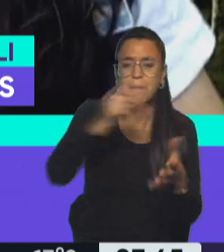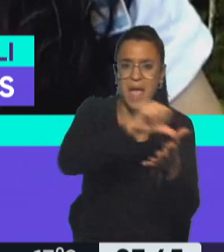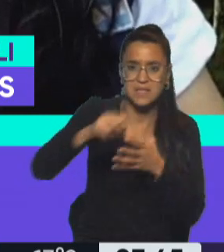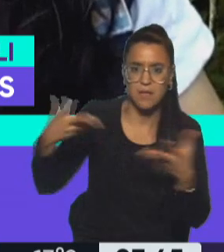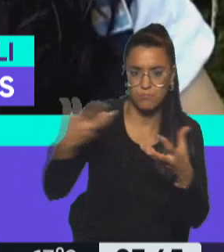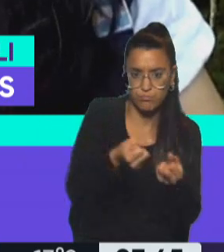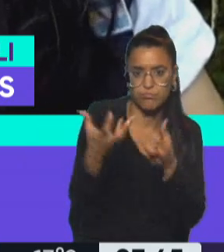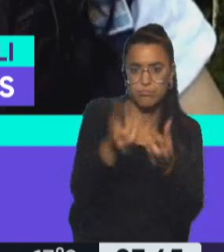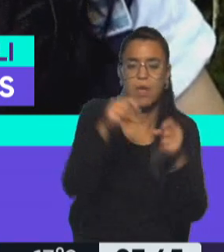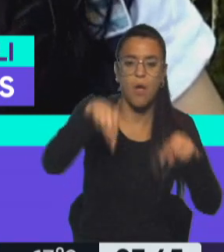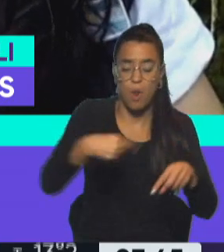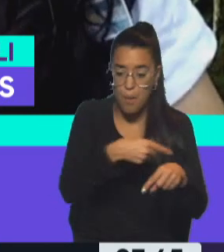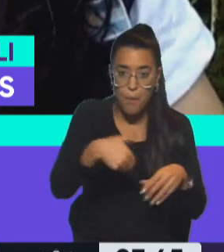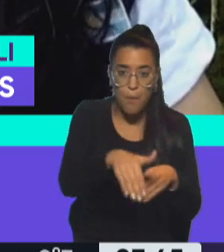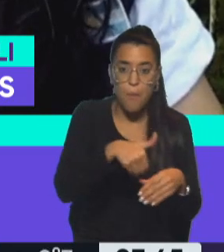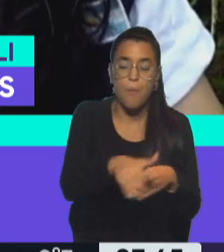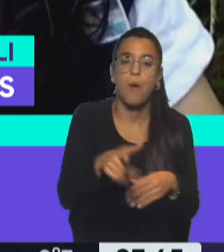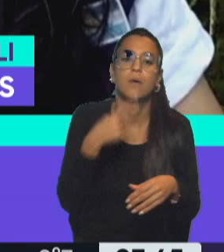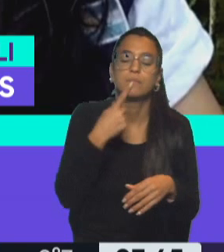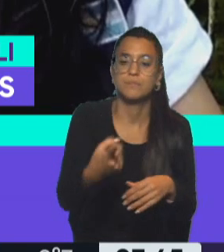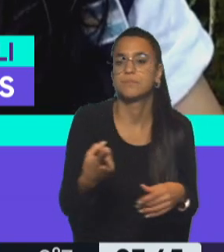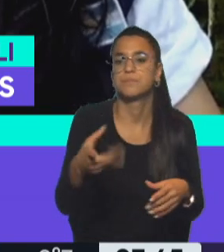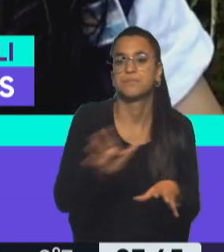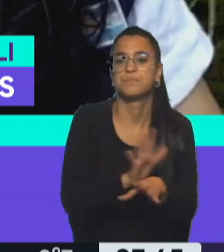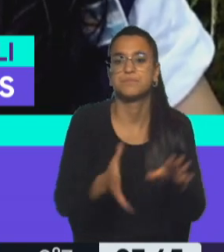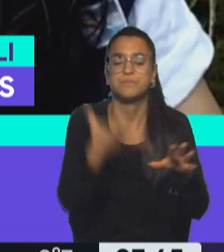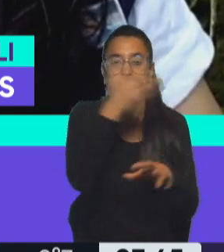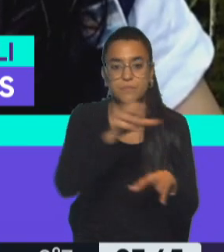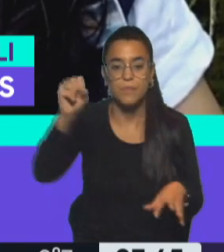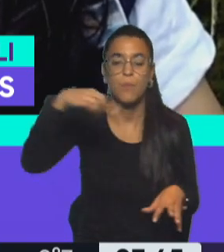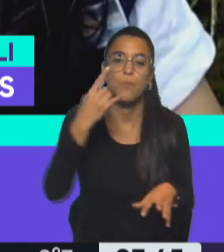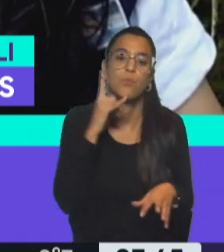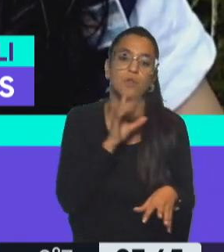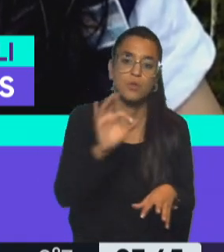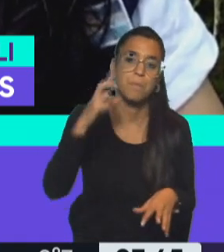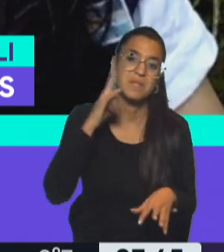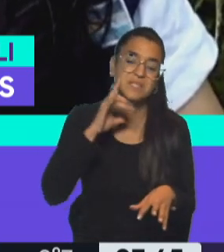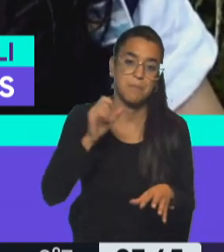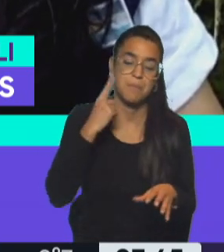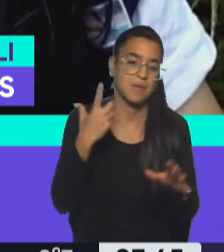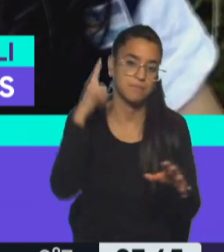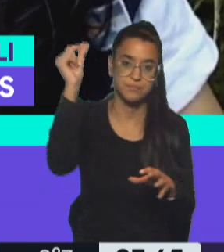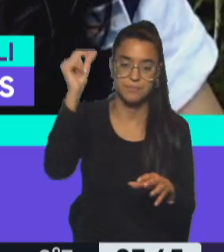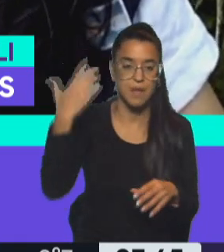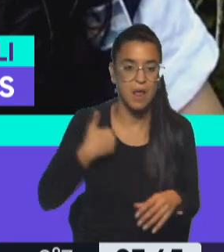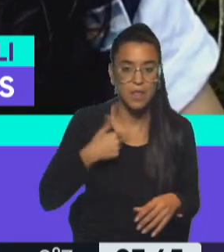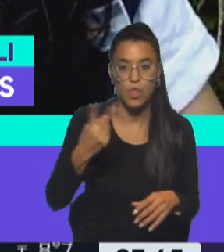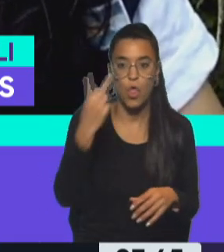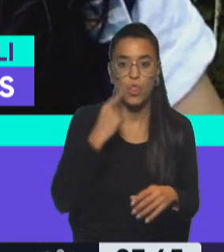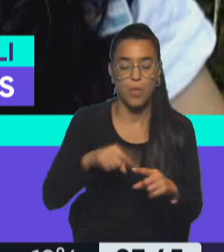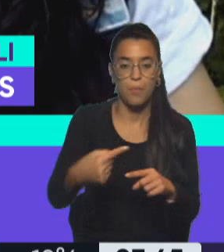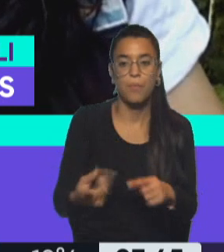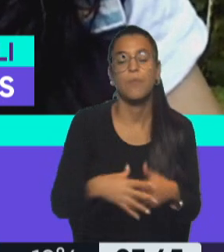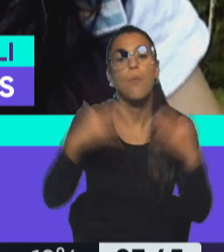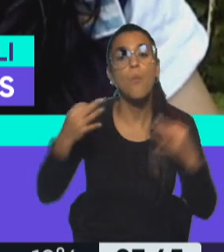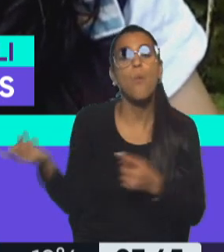ahora ya estamos en estos días replegando la misión hacia Puerto Príncipe para partir hacia Argentina en los próximos 2 días. Que tengan